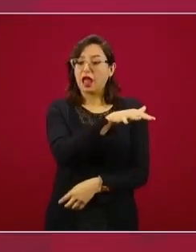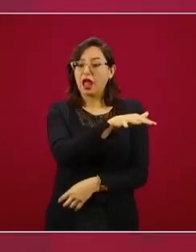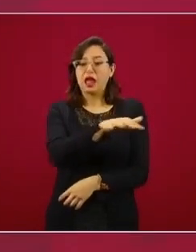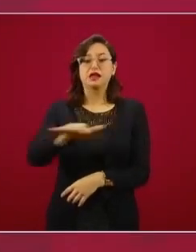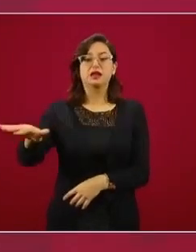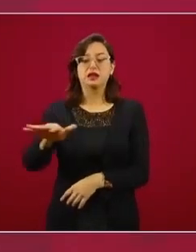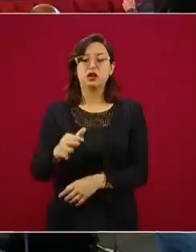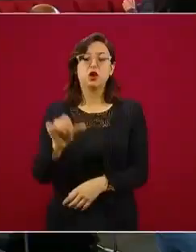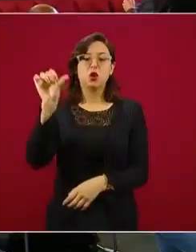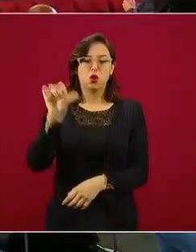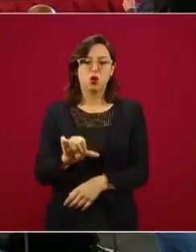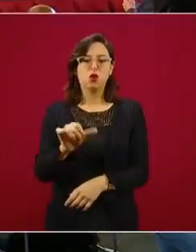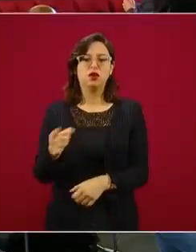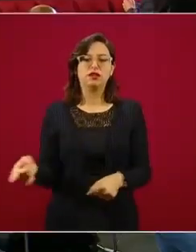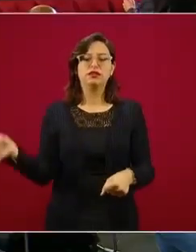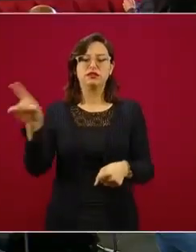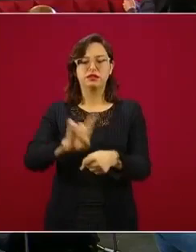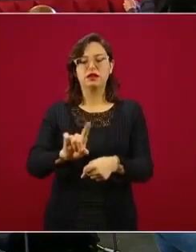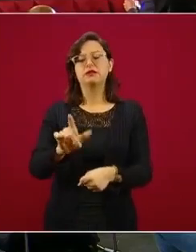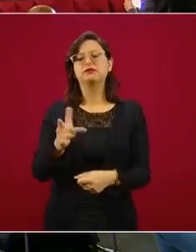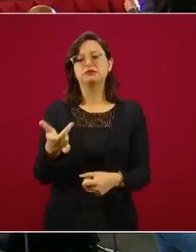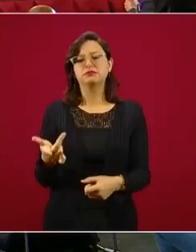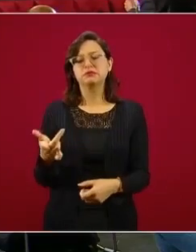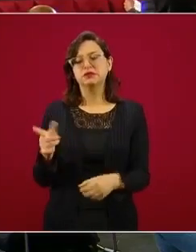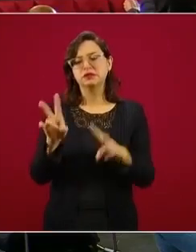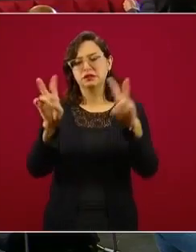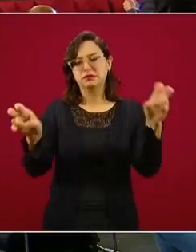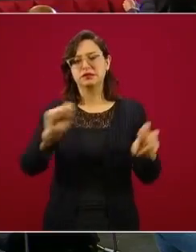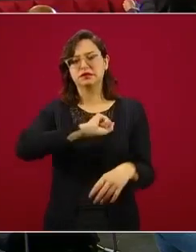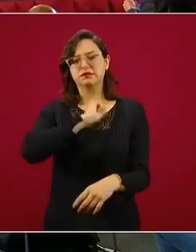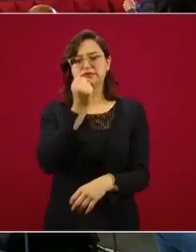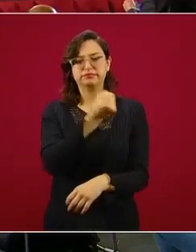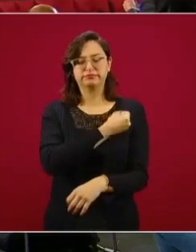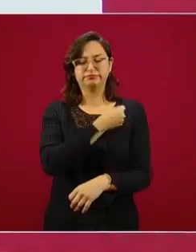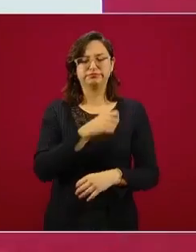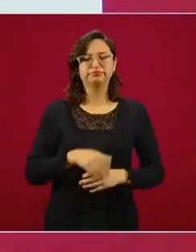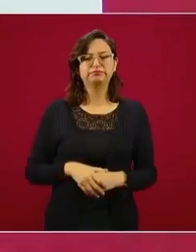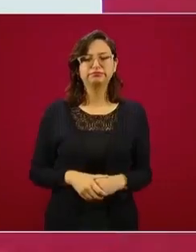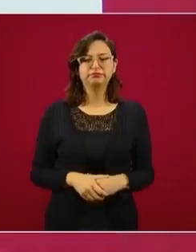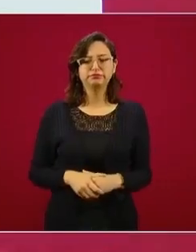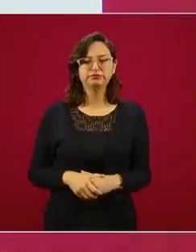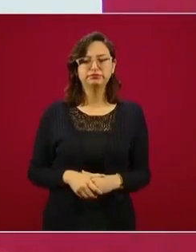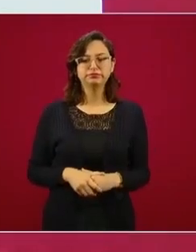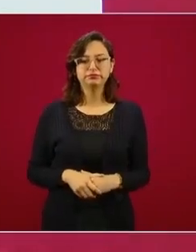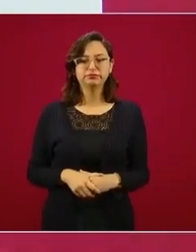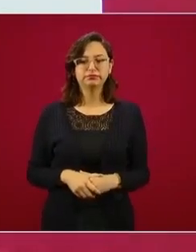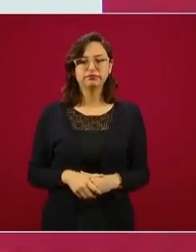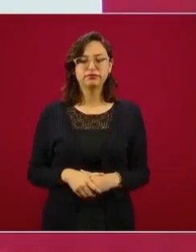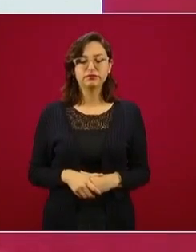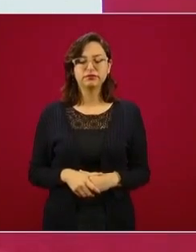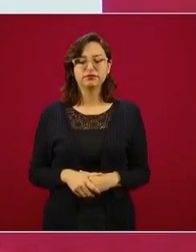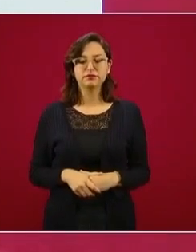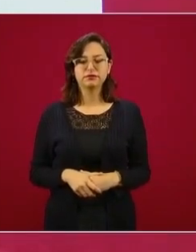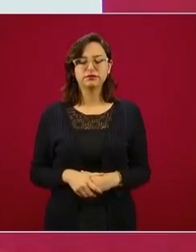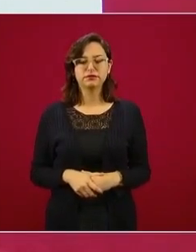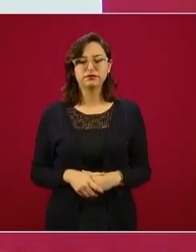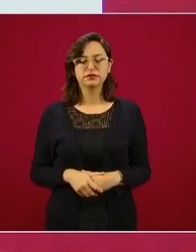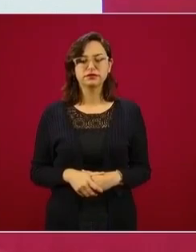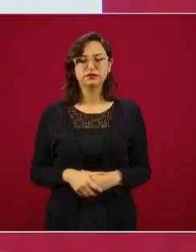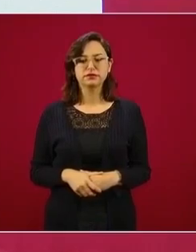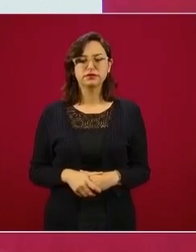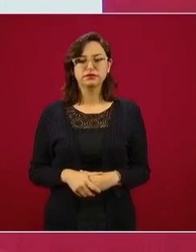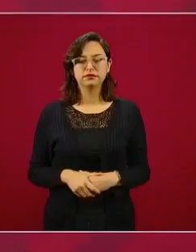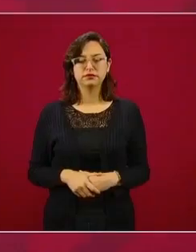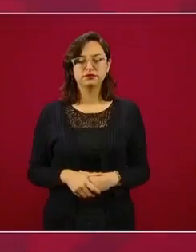de este pulso de la salud de hoy, y que nos va a permitir, desde luego, además de la